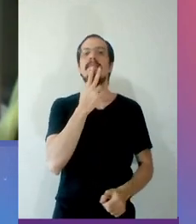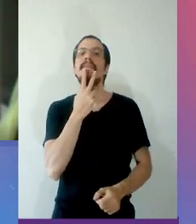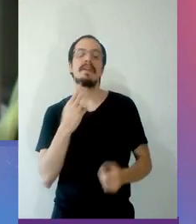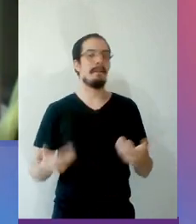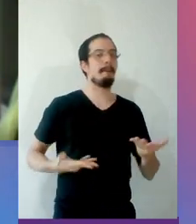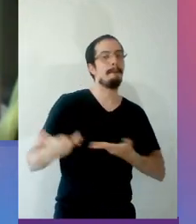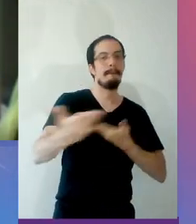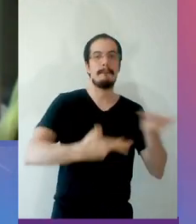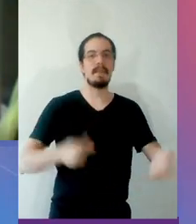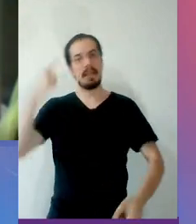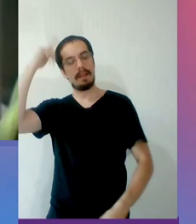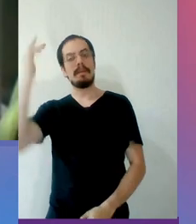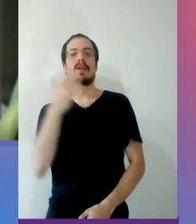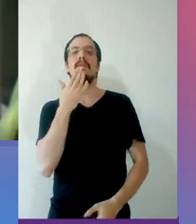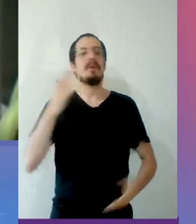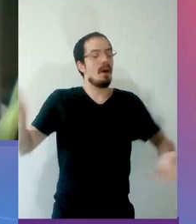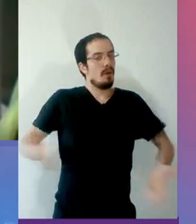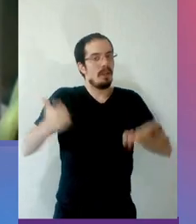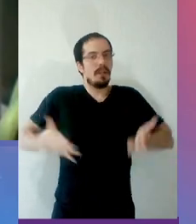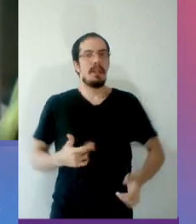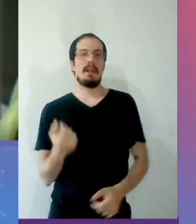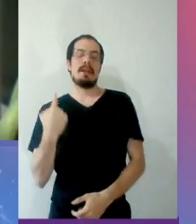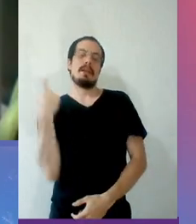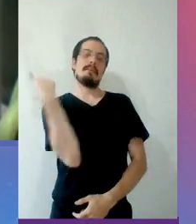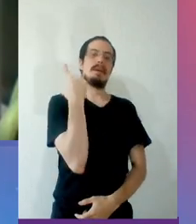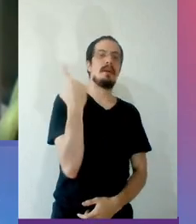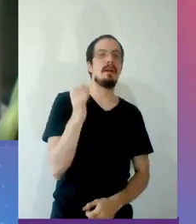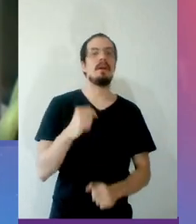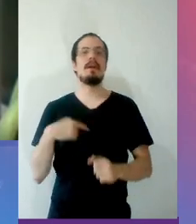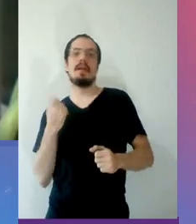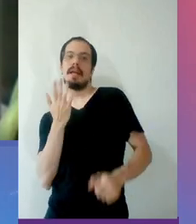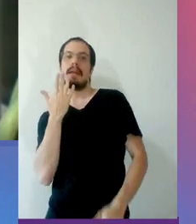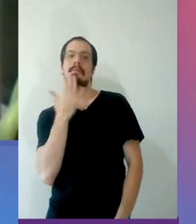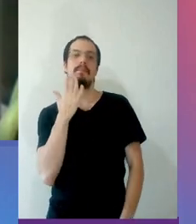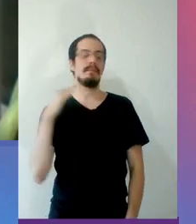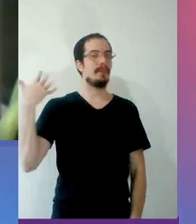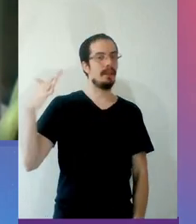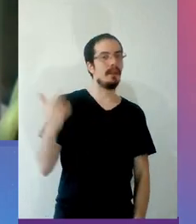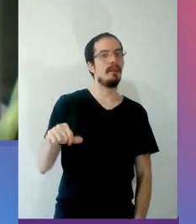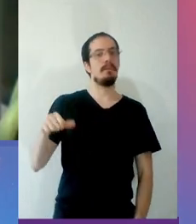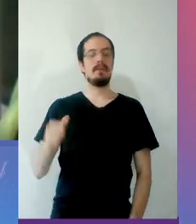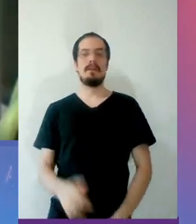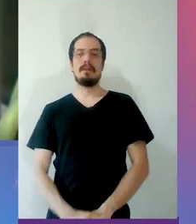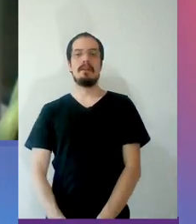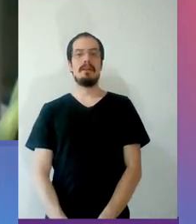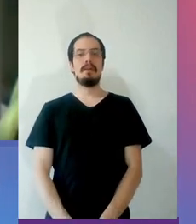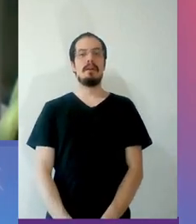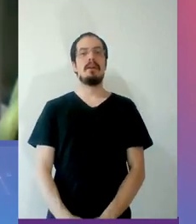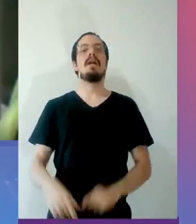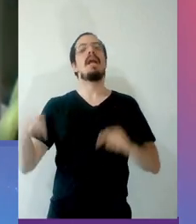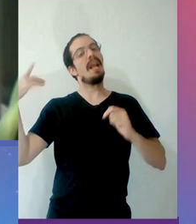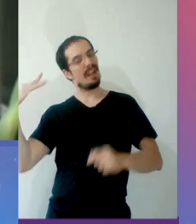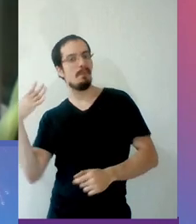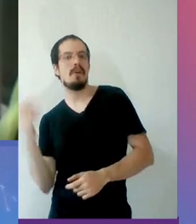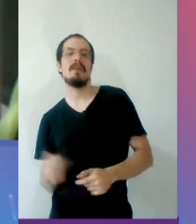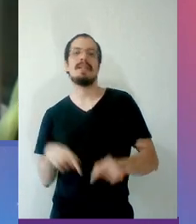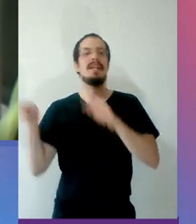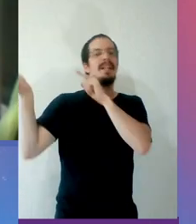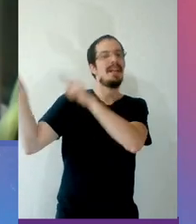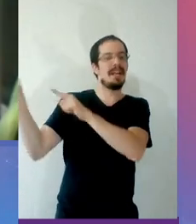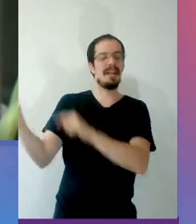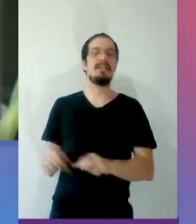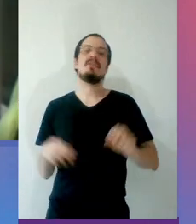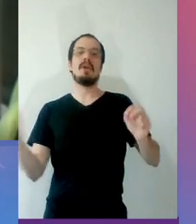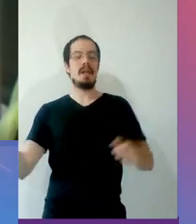la autoconfianza también, que son súper importantes. ¿Y qué importante es las salas de